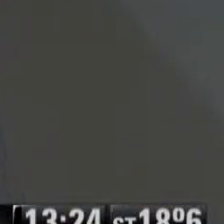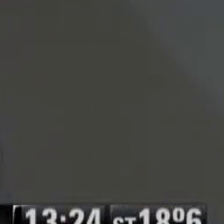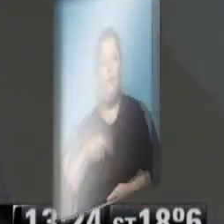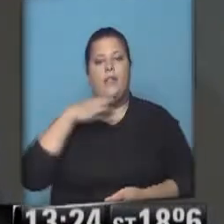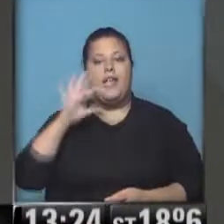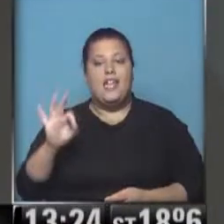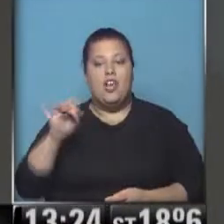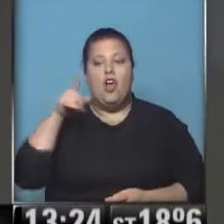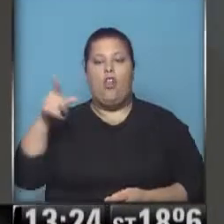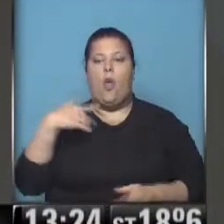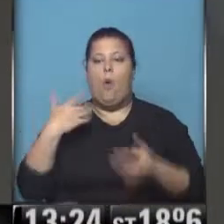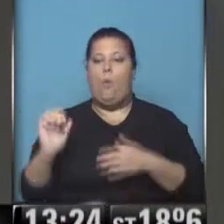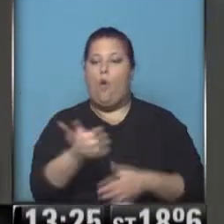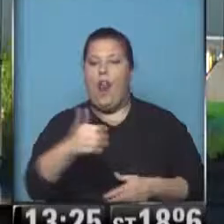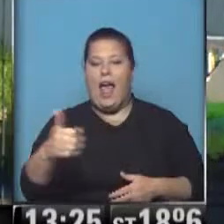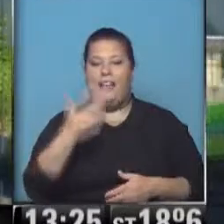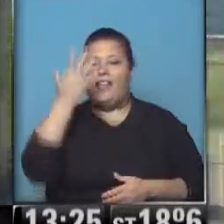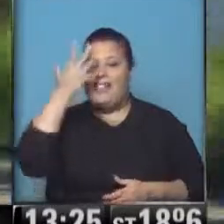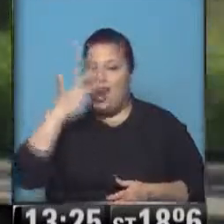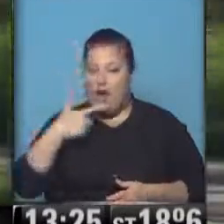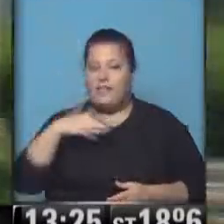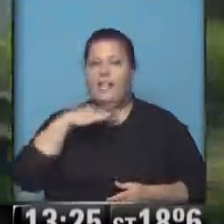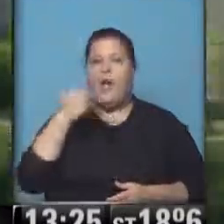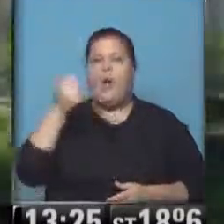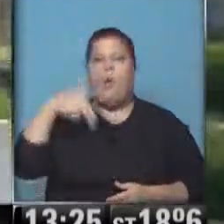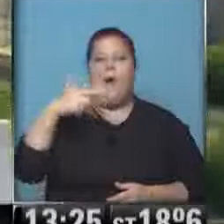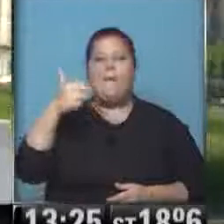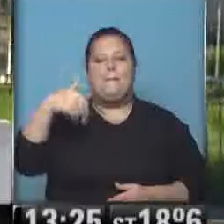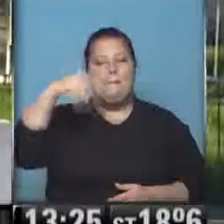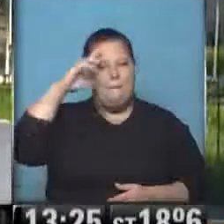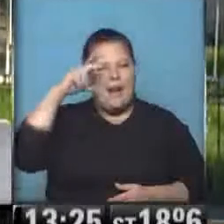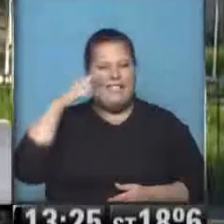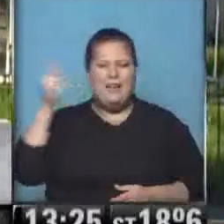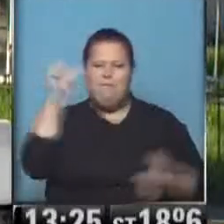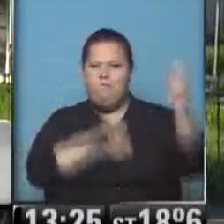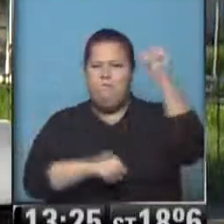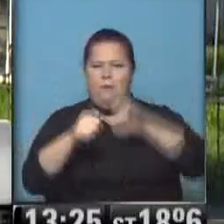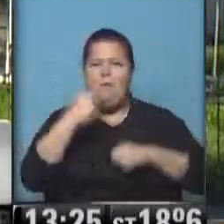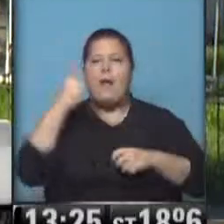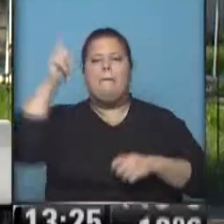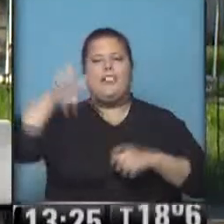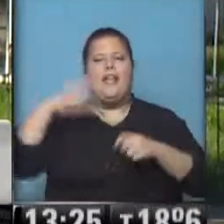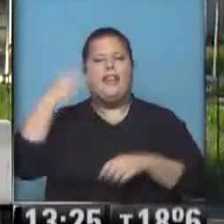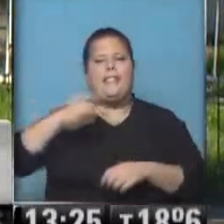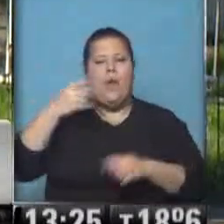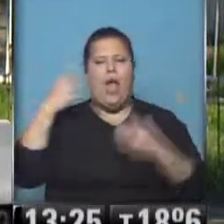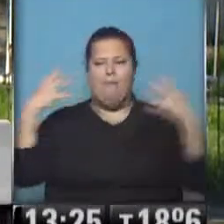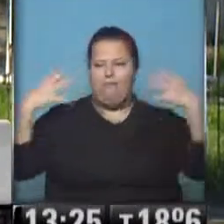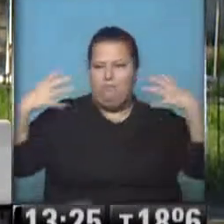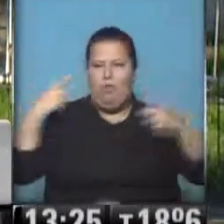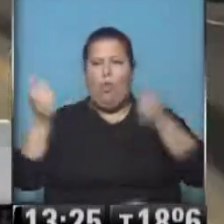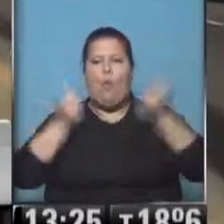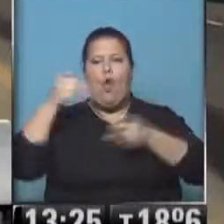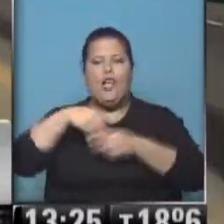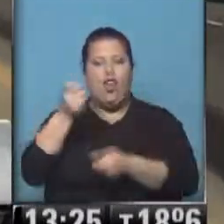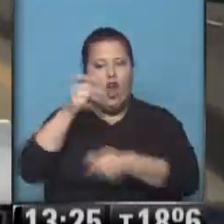hijo del volante de San Lorenzo de Almagro, Juan Ignacio Mercier, fue brutalmente golpeado por el personal de seguridad, los patovicas de un boliche de